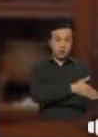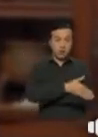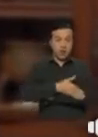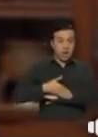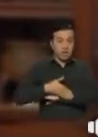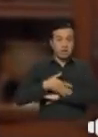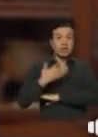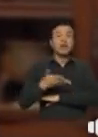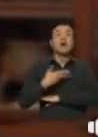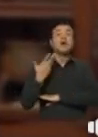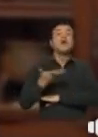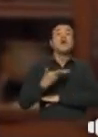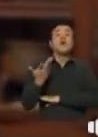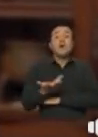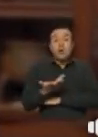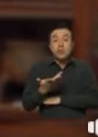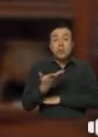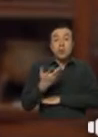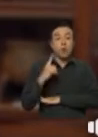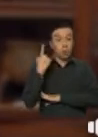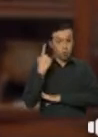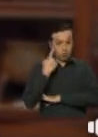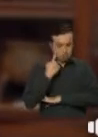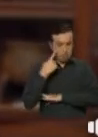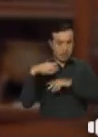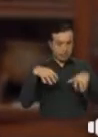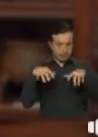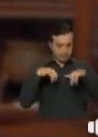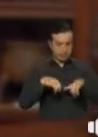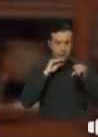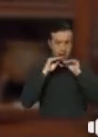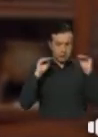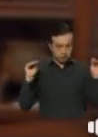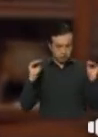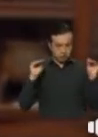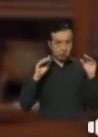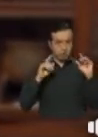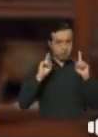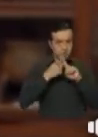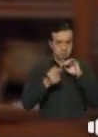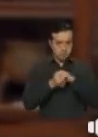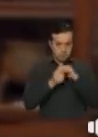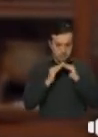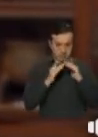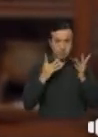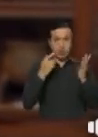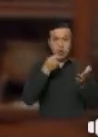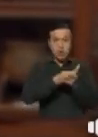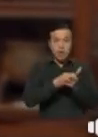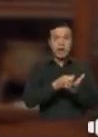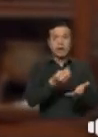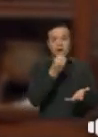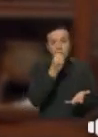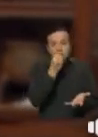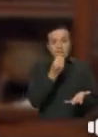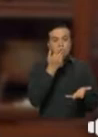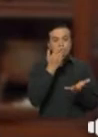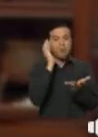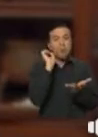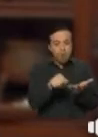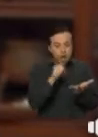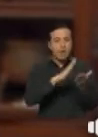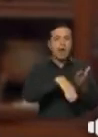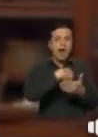se realizará únicamente para las siguientes actividades. Primero, para adquirir alimentos, artículos de primera necesidad